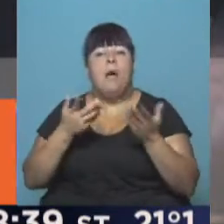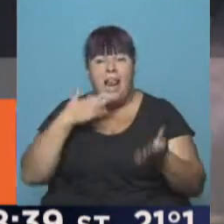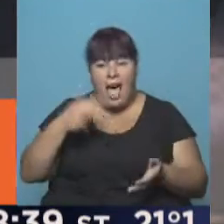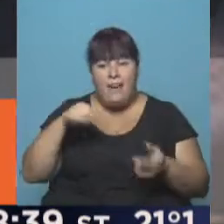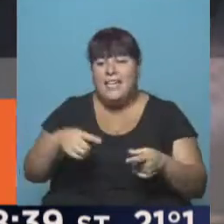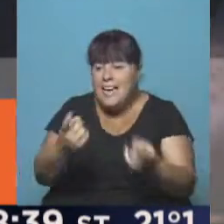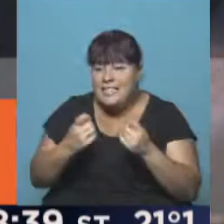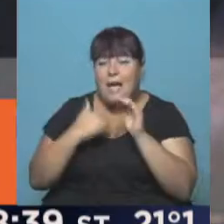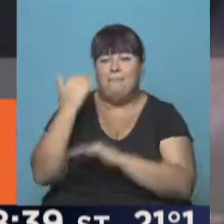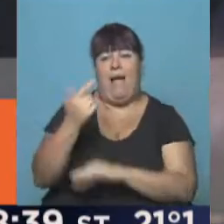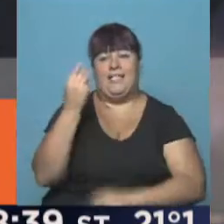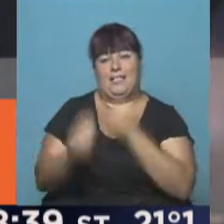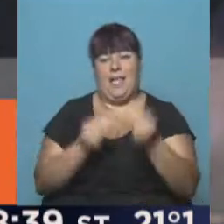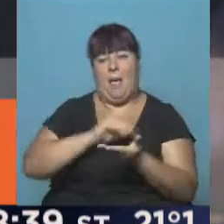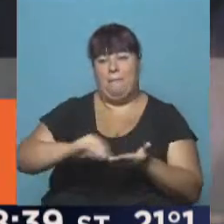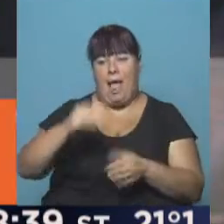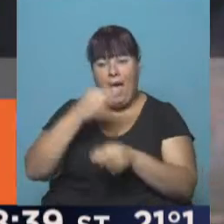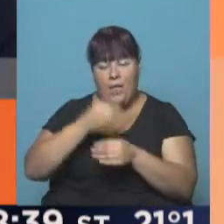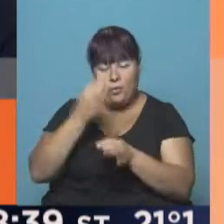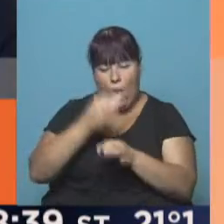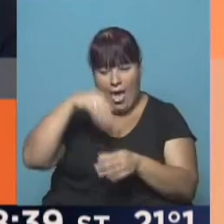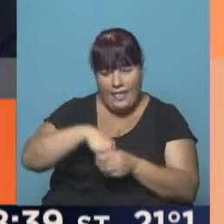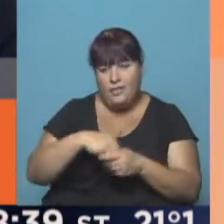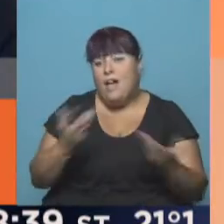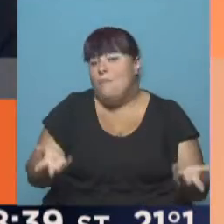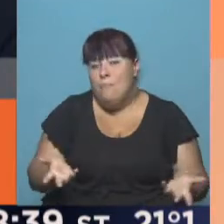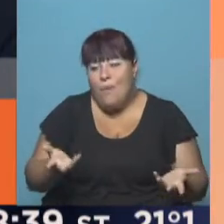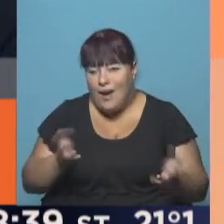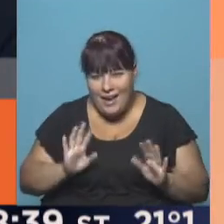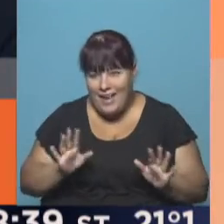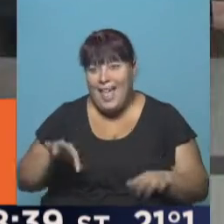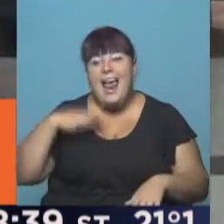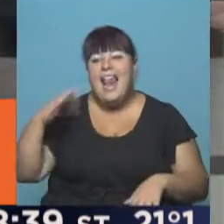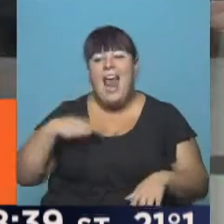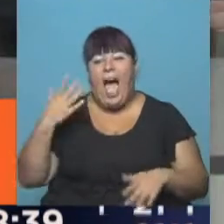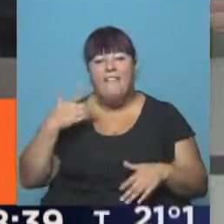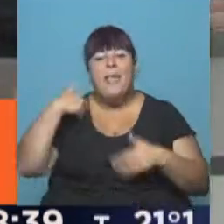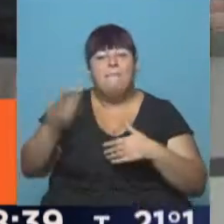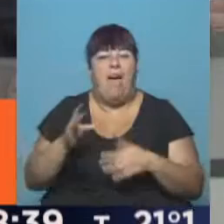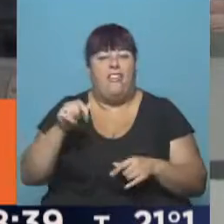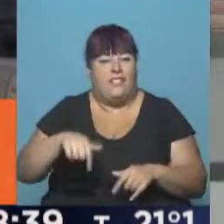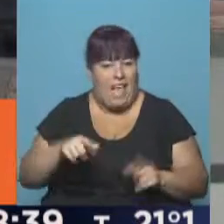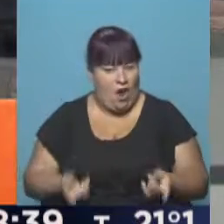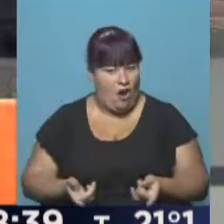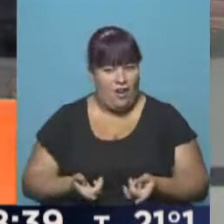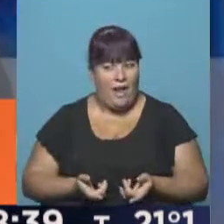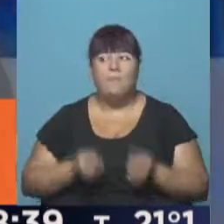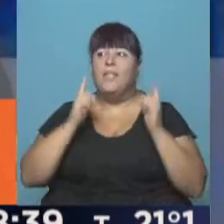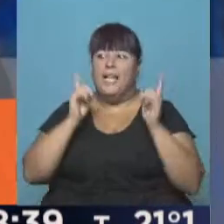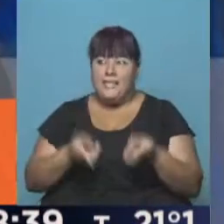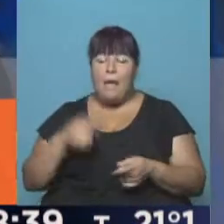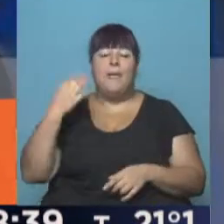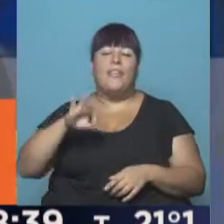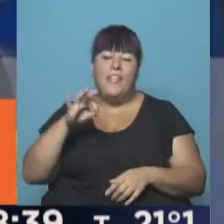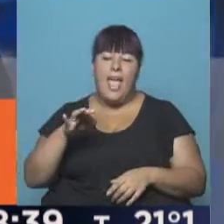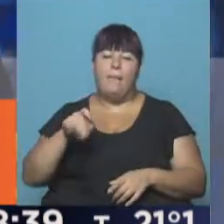realmente hoy se necesitan más personal dentro de las escuelas porque bueno porque la vida es más compleja también debe haber